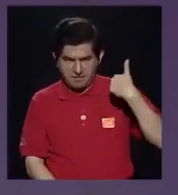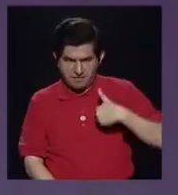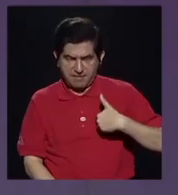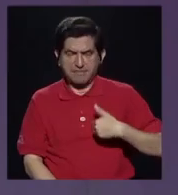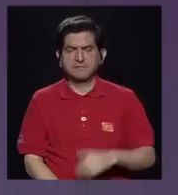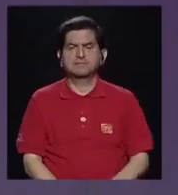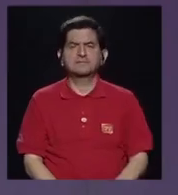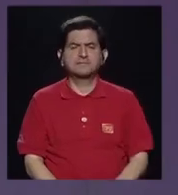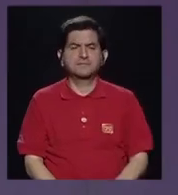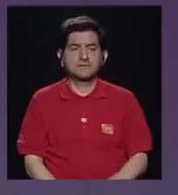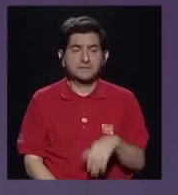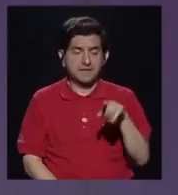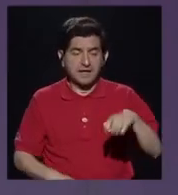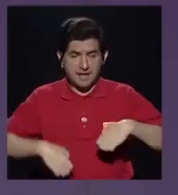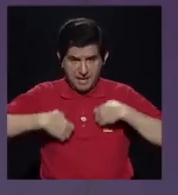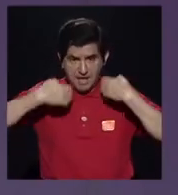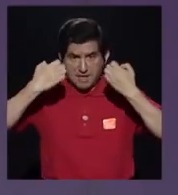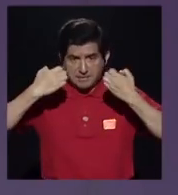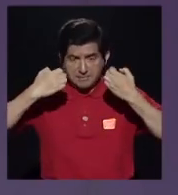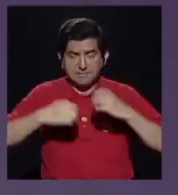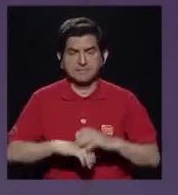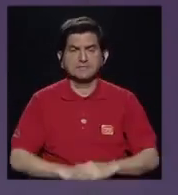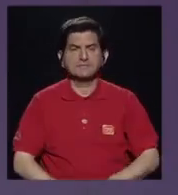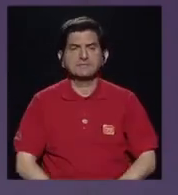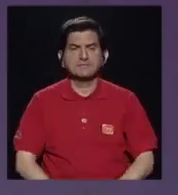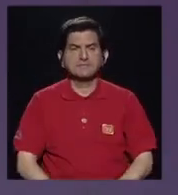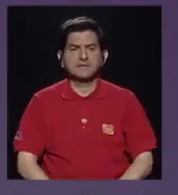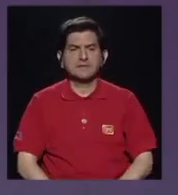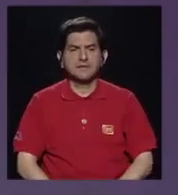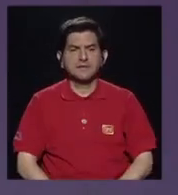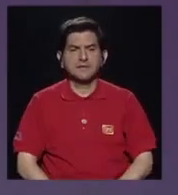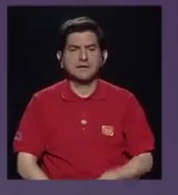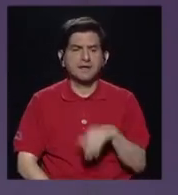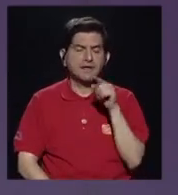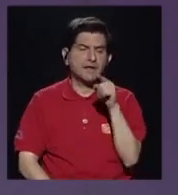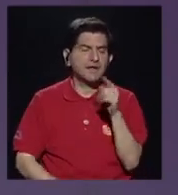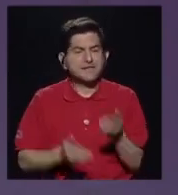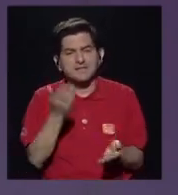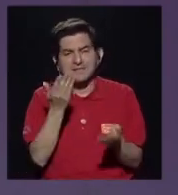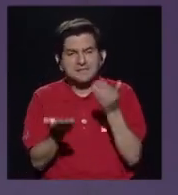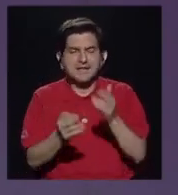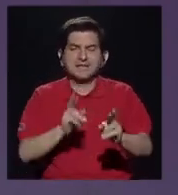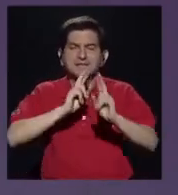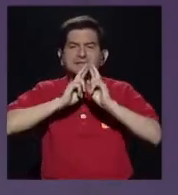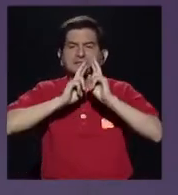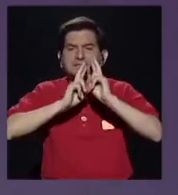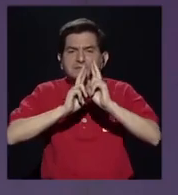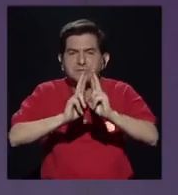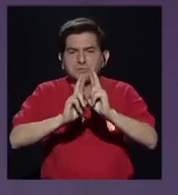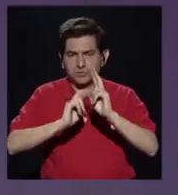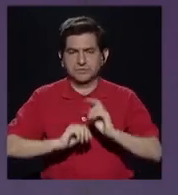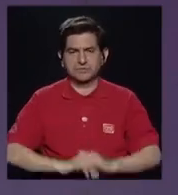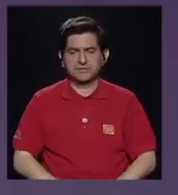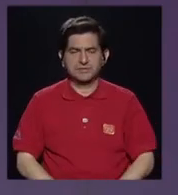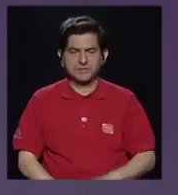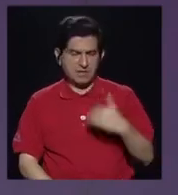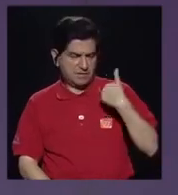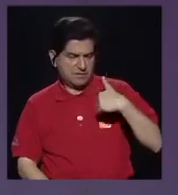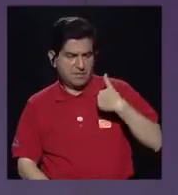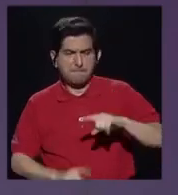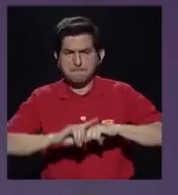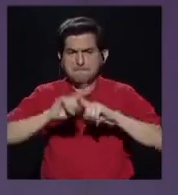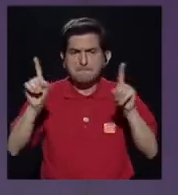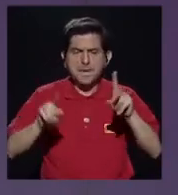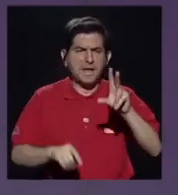es existe la ese revide digamos ese esa respuesta eh de la masculinidad